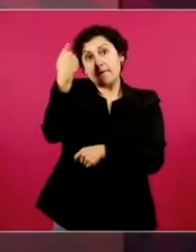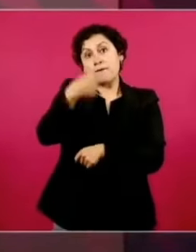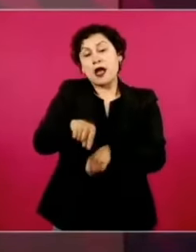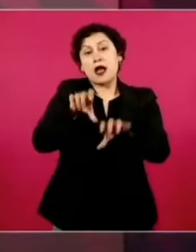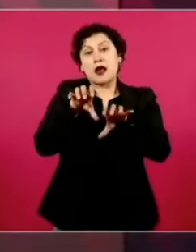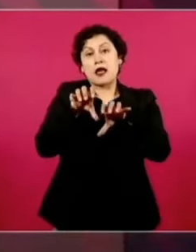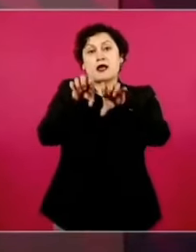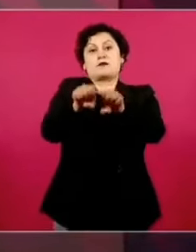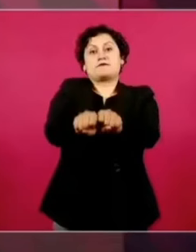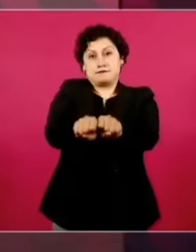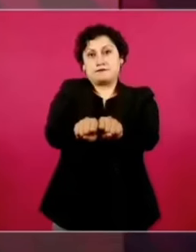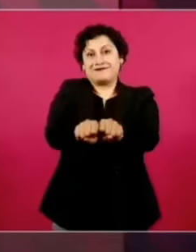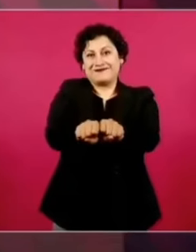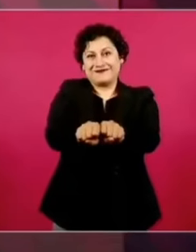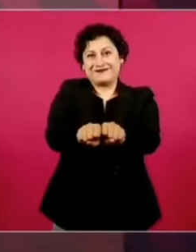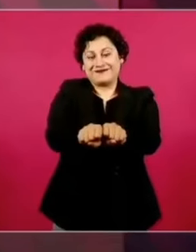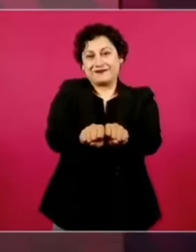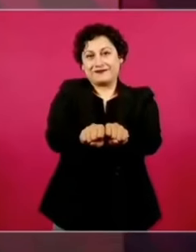solicitan